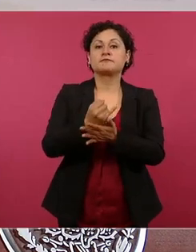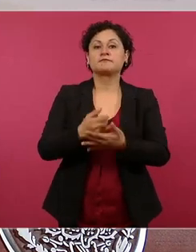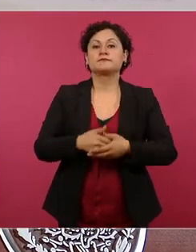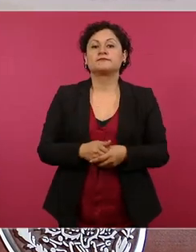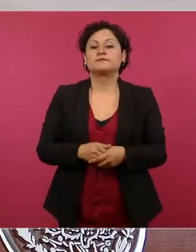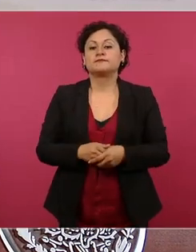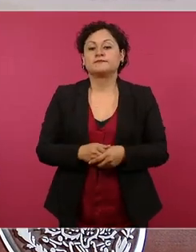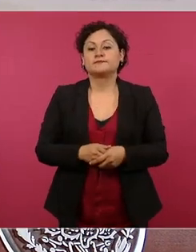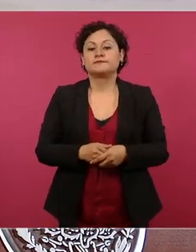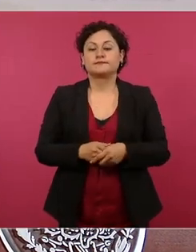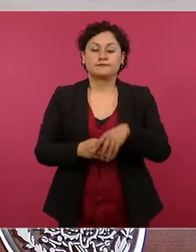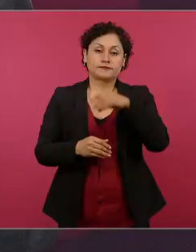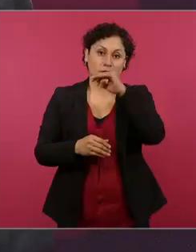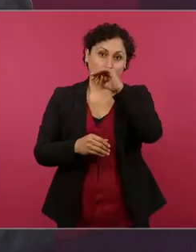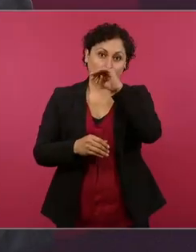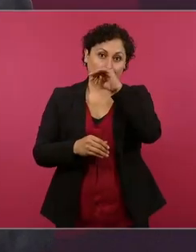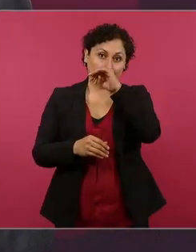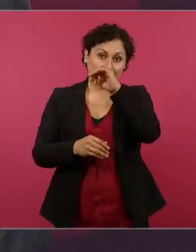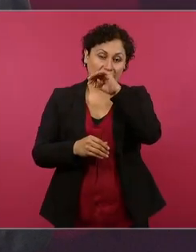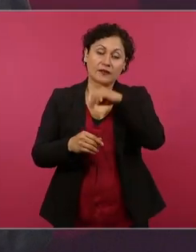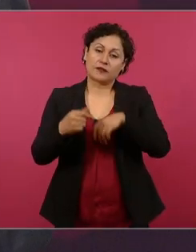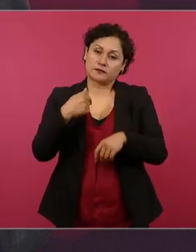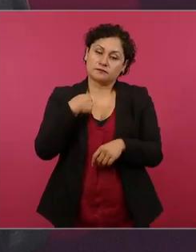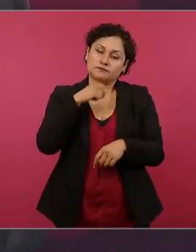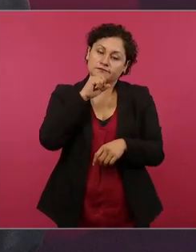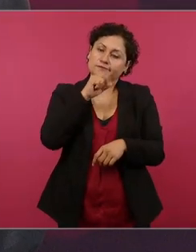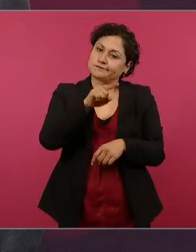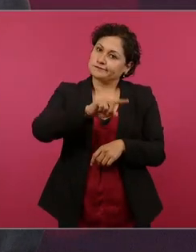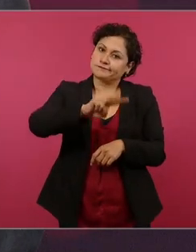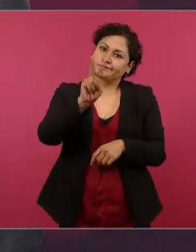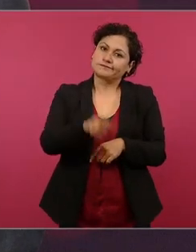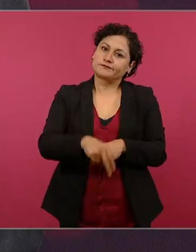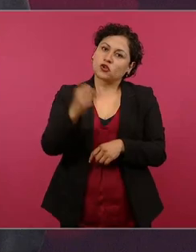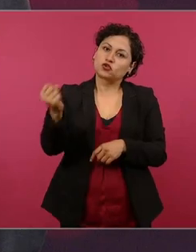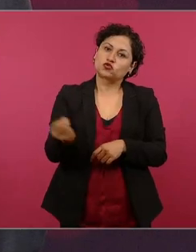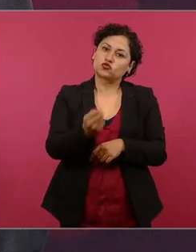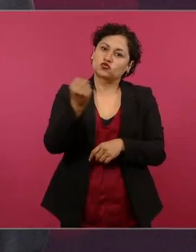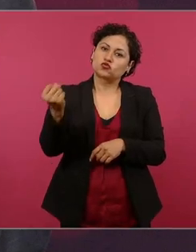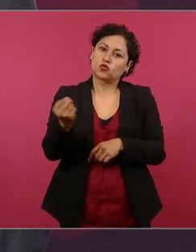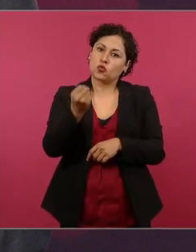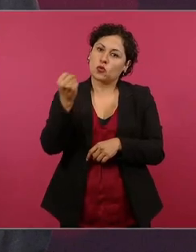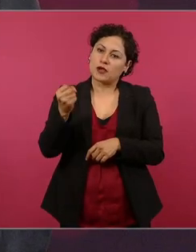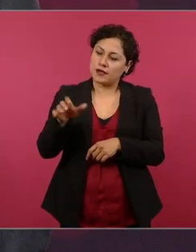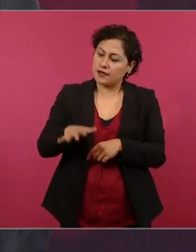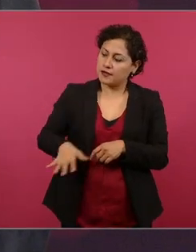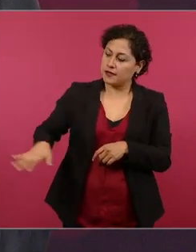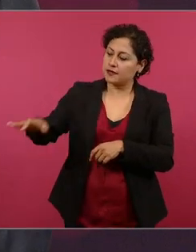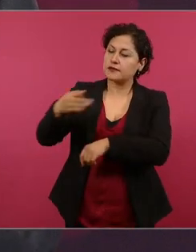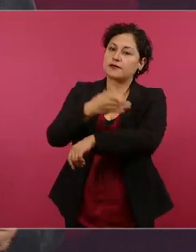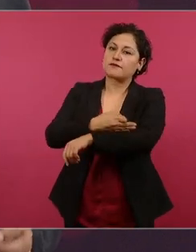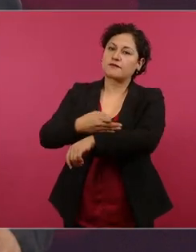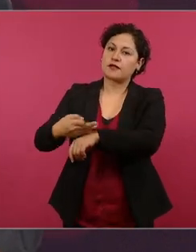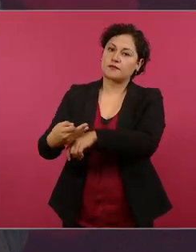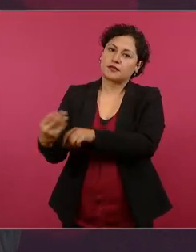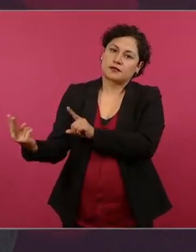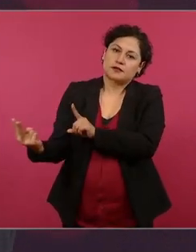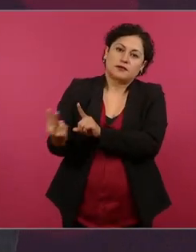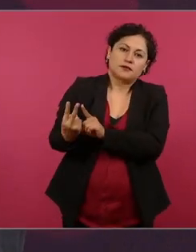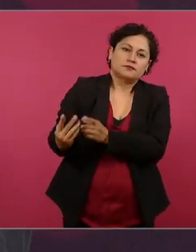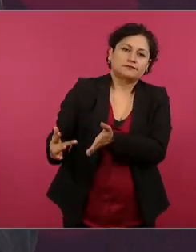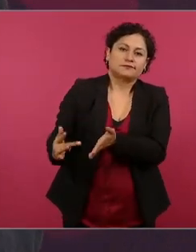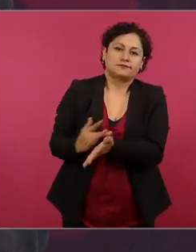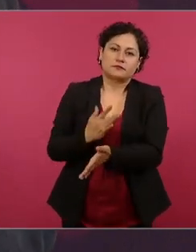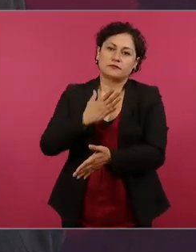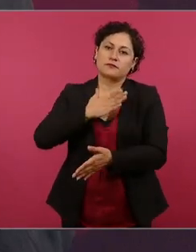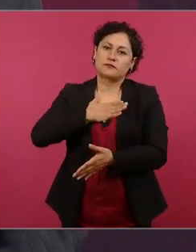Yo he tenido también la dicha de contar con una familia, mis dos esposas me han ayudado